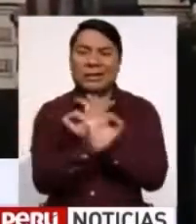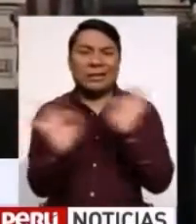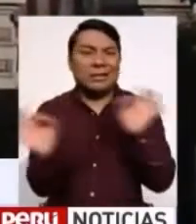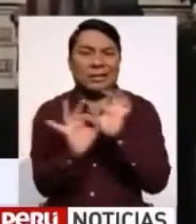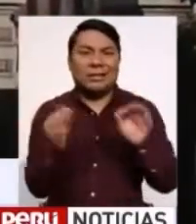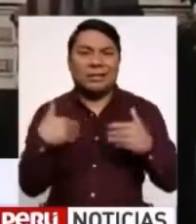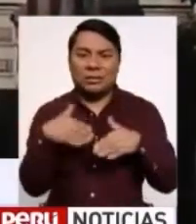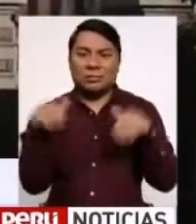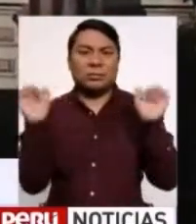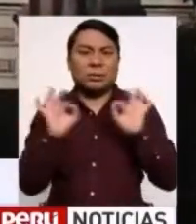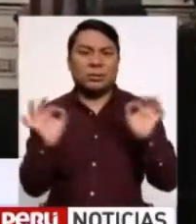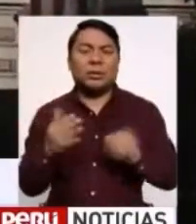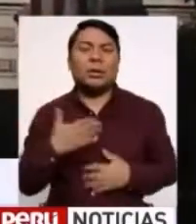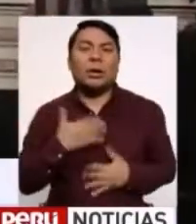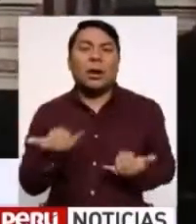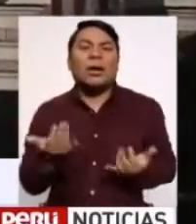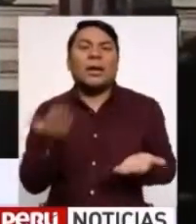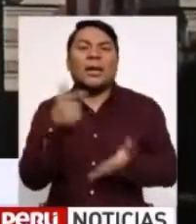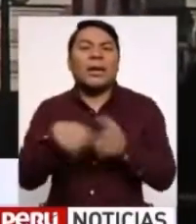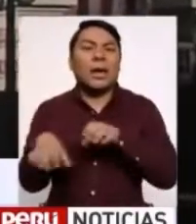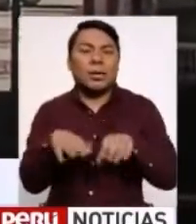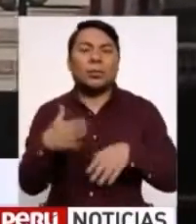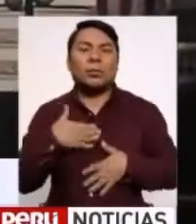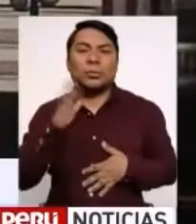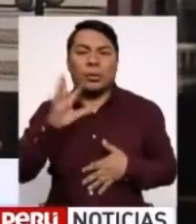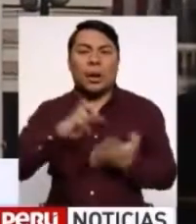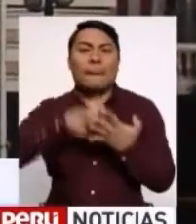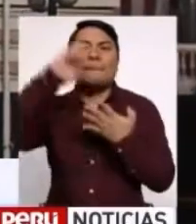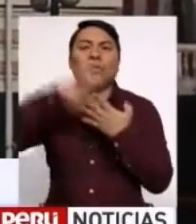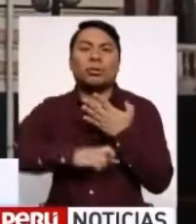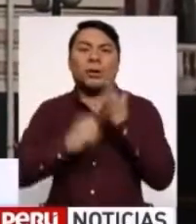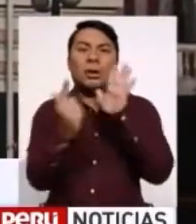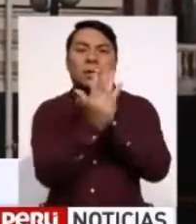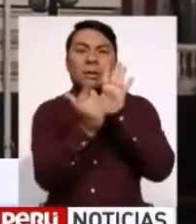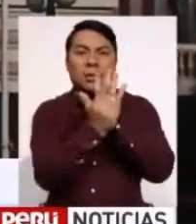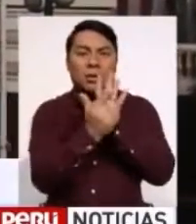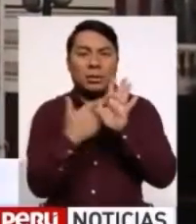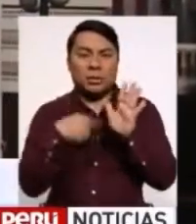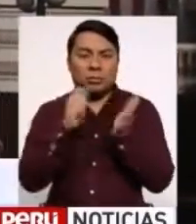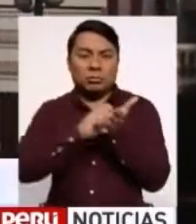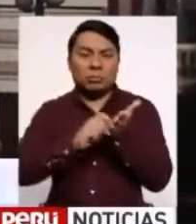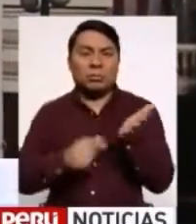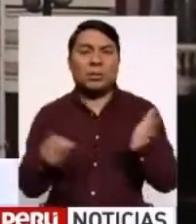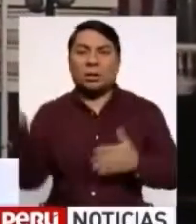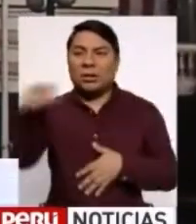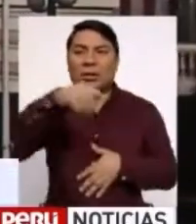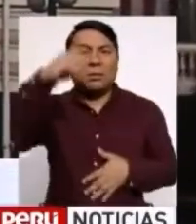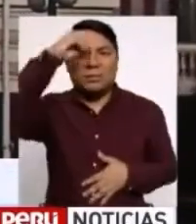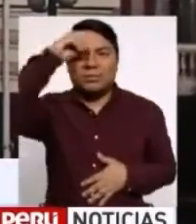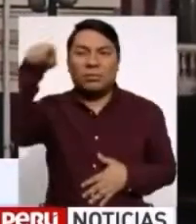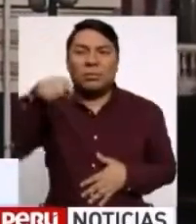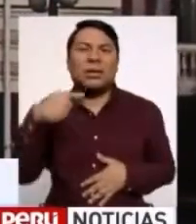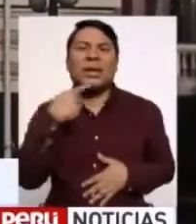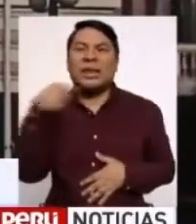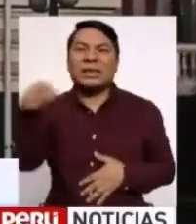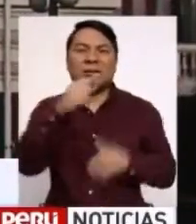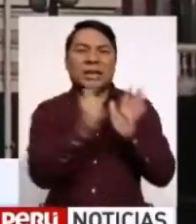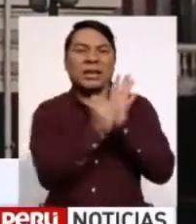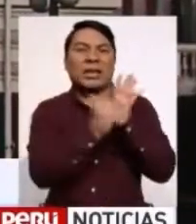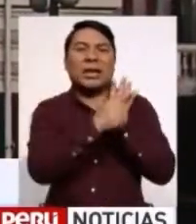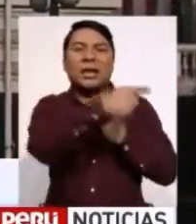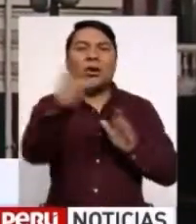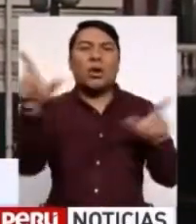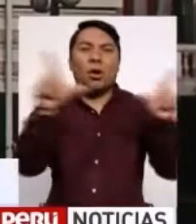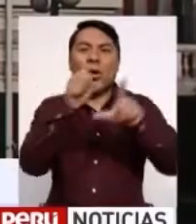yo lo que voy a hacer es socializar el proyecto de ley la gente no sabe por qué han dicho que es la ley mordaza que es la ley este